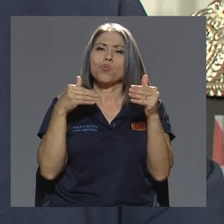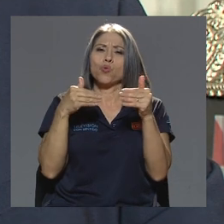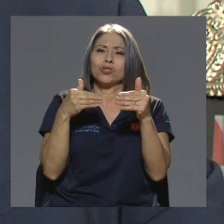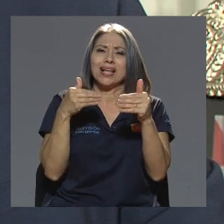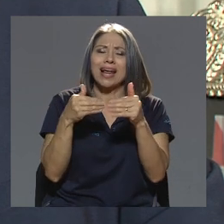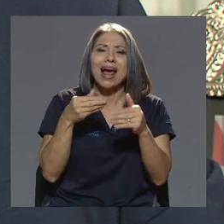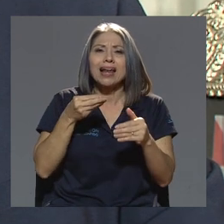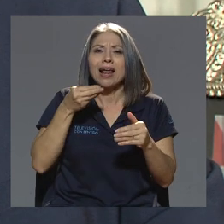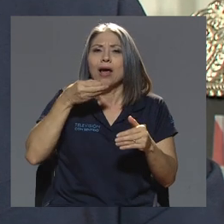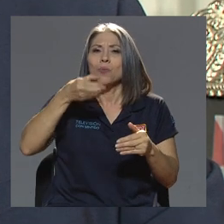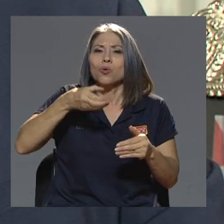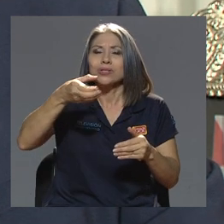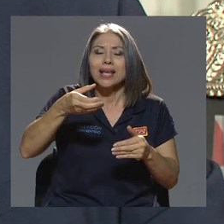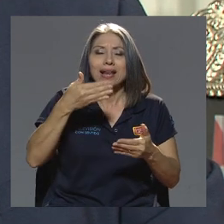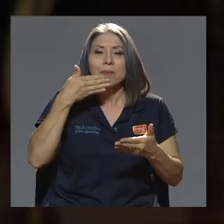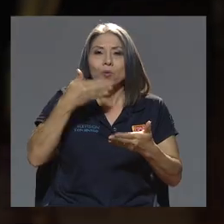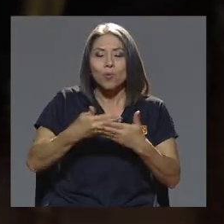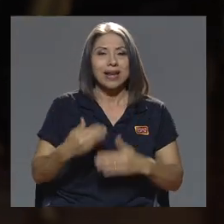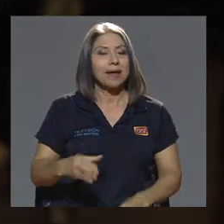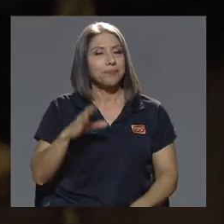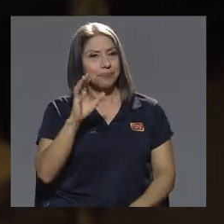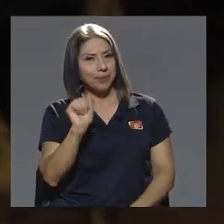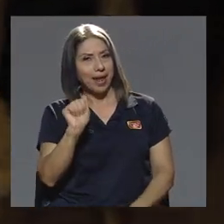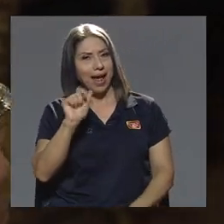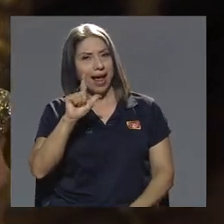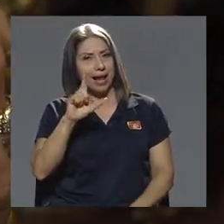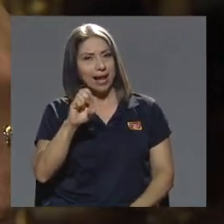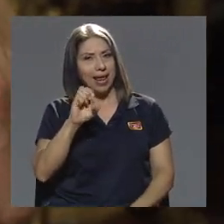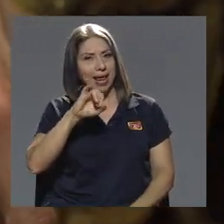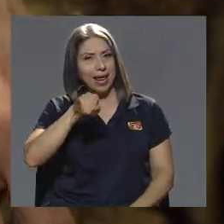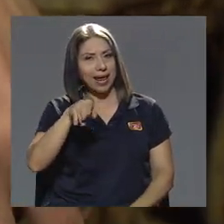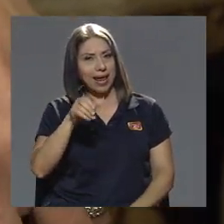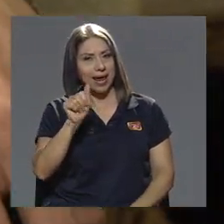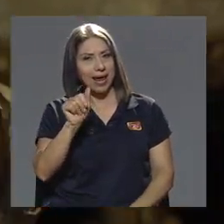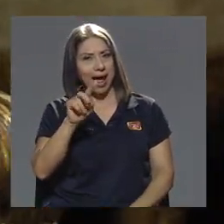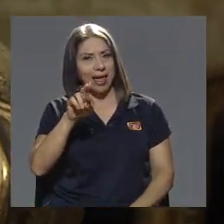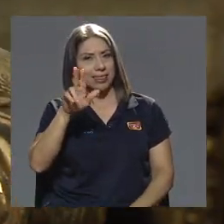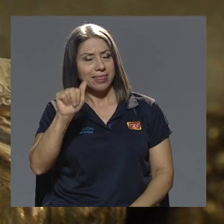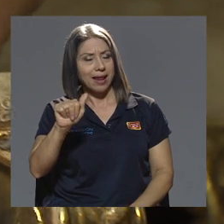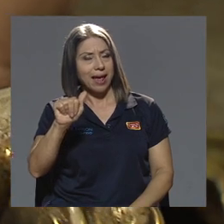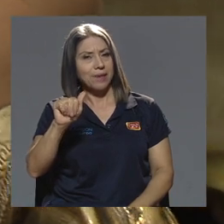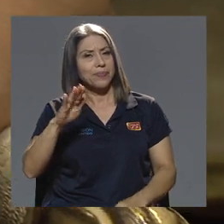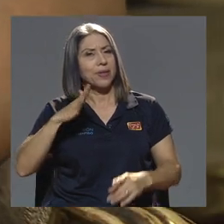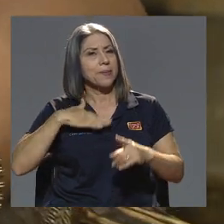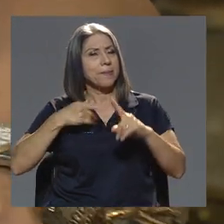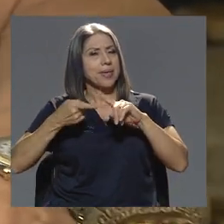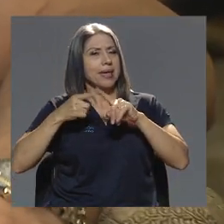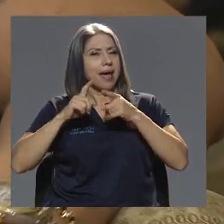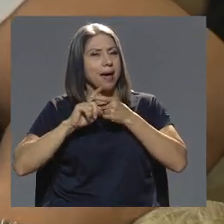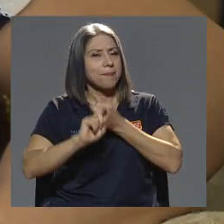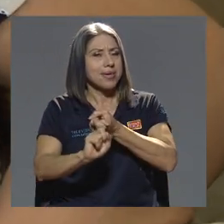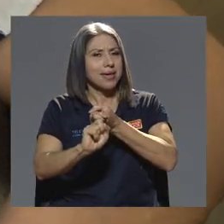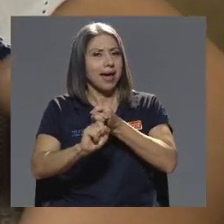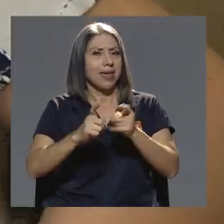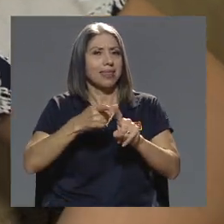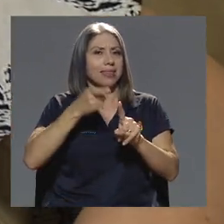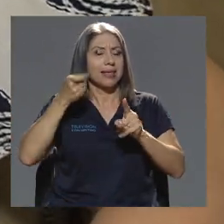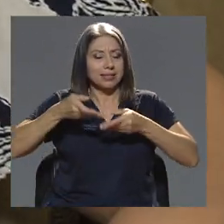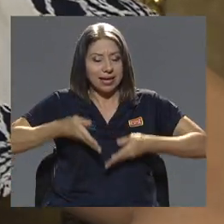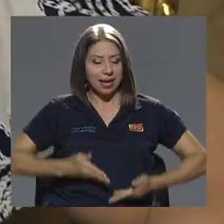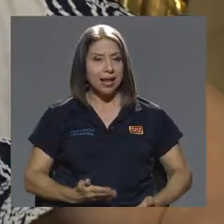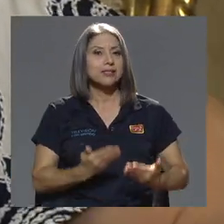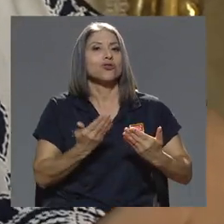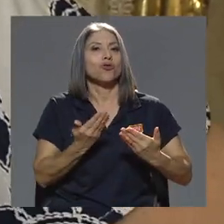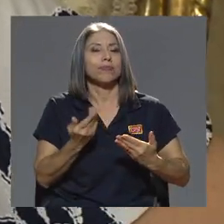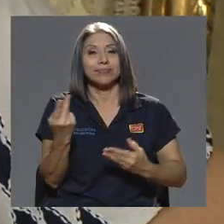muy consejera, muy buena. Alejandra fue mi amiga desde que nació. Fuimos compañeras,